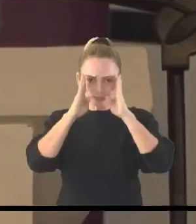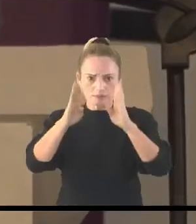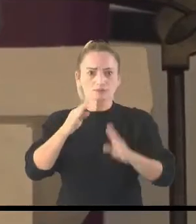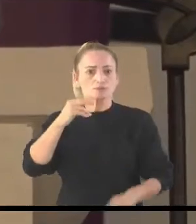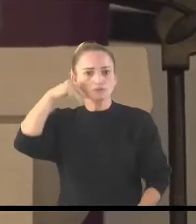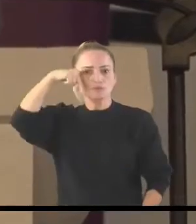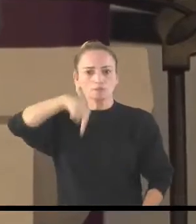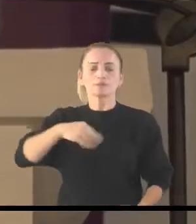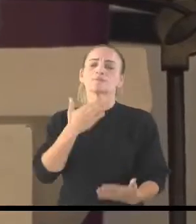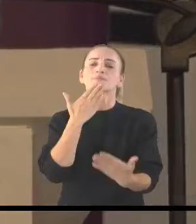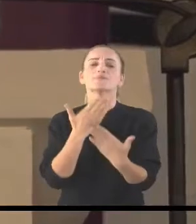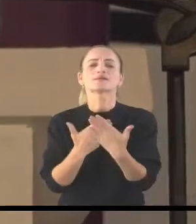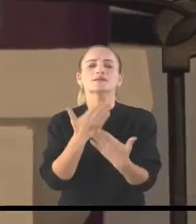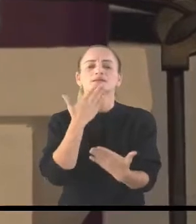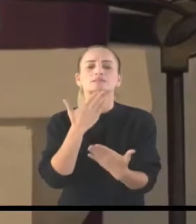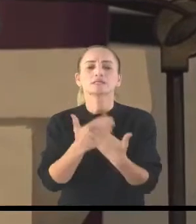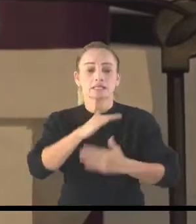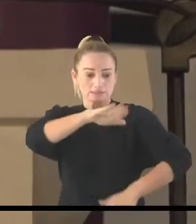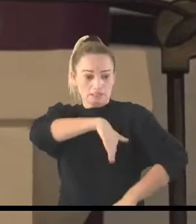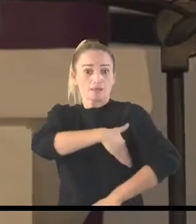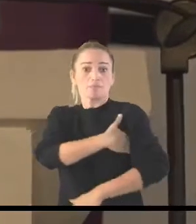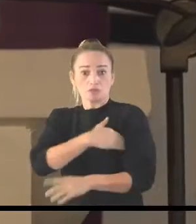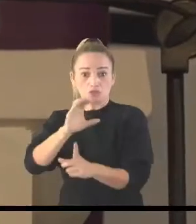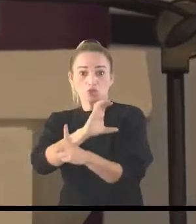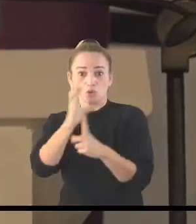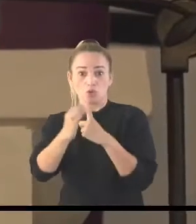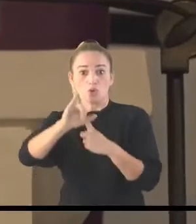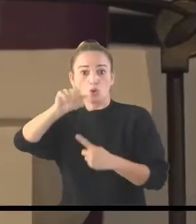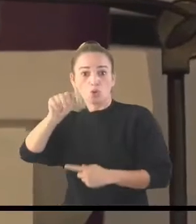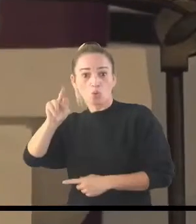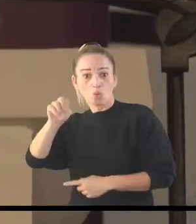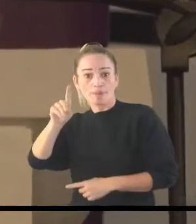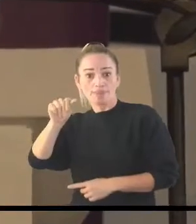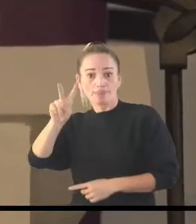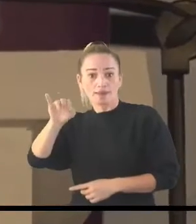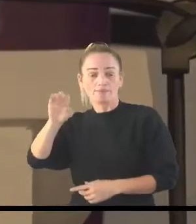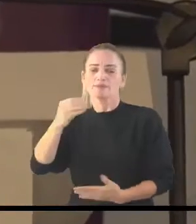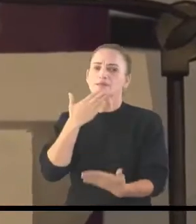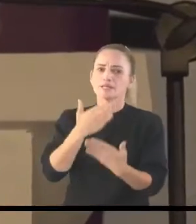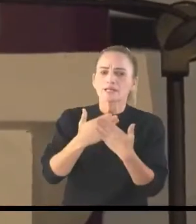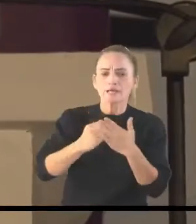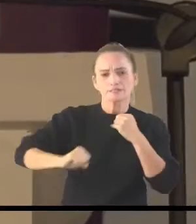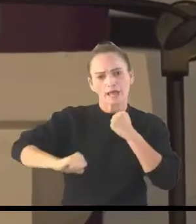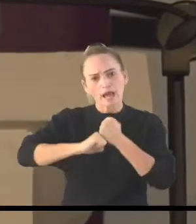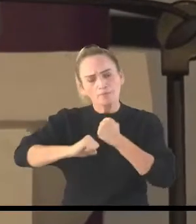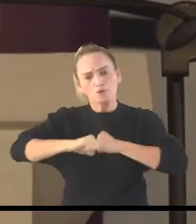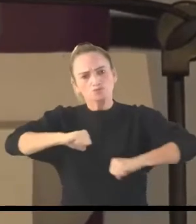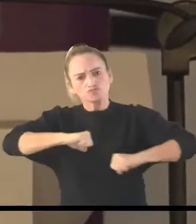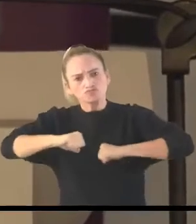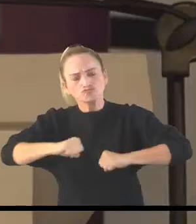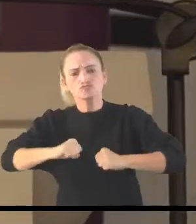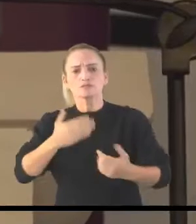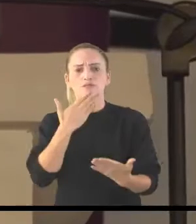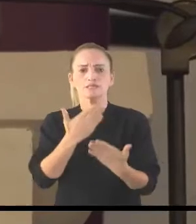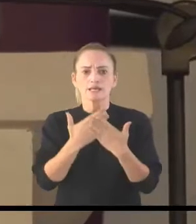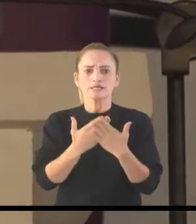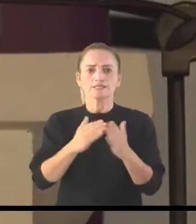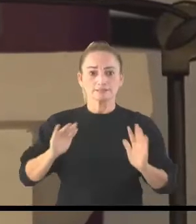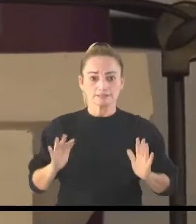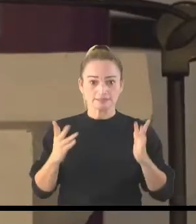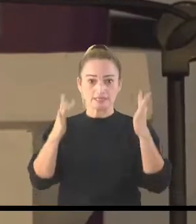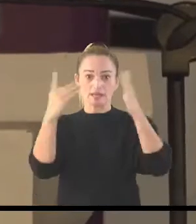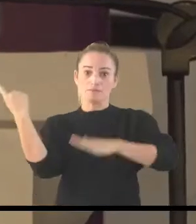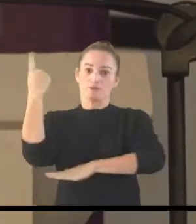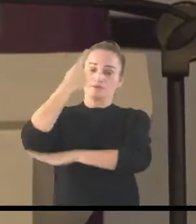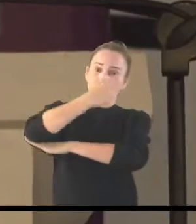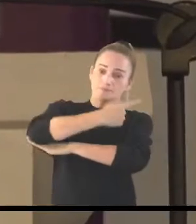humanitaria. Agradecer a nuestro ministro de Cultura, Juan David Correa, por sumar estos esfuerzos para la conmemoración de este día